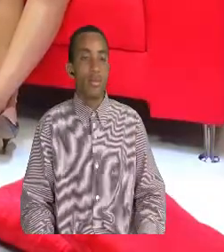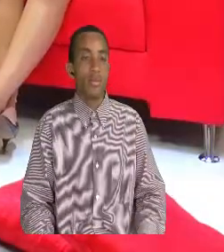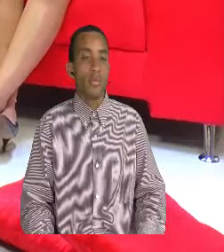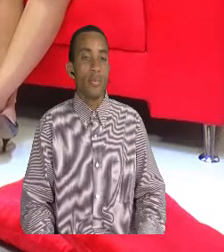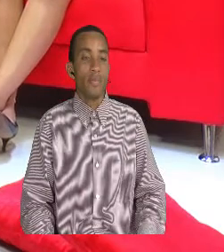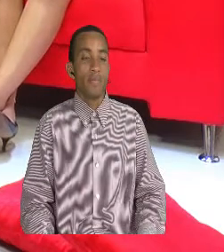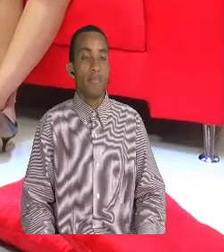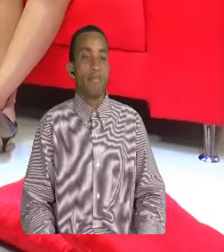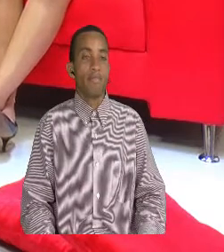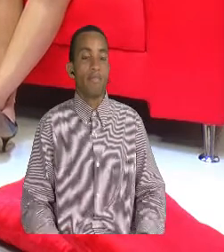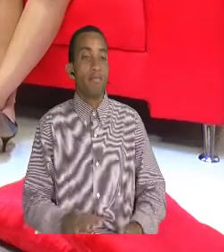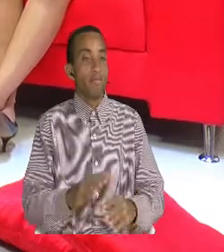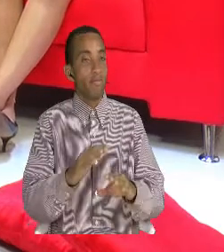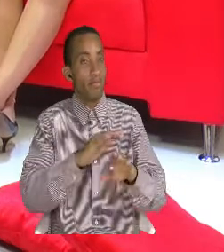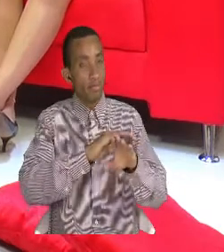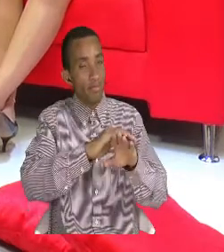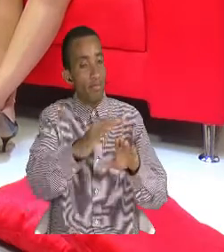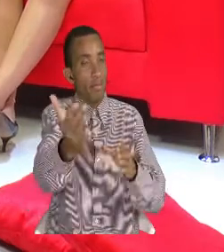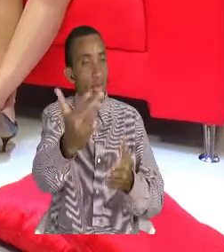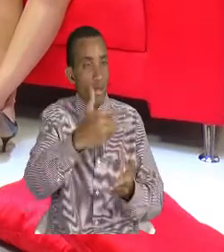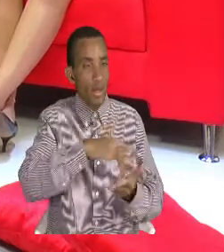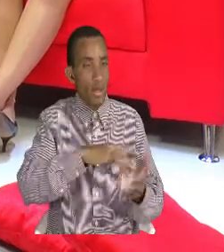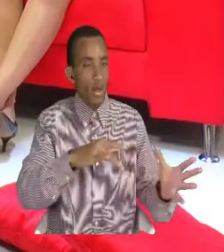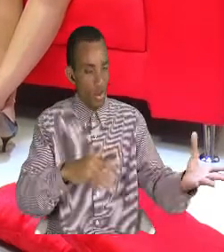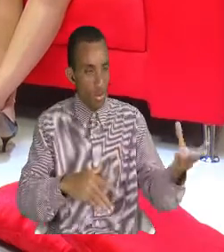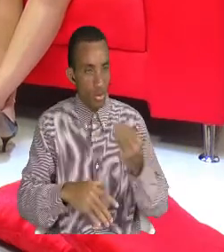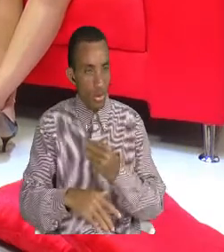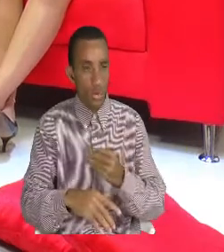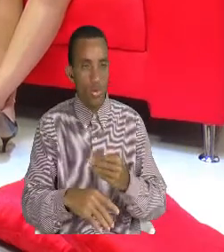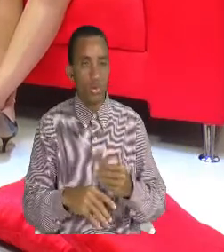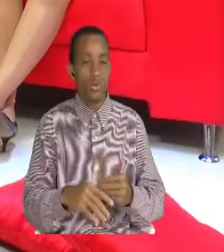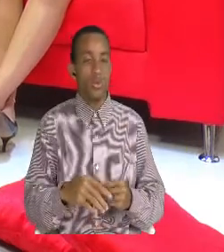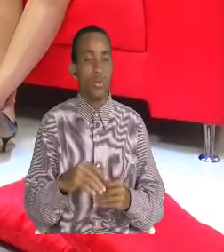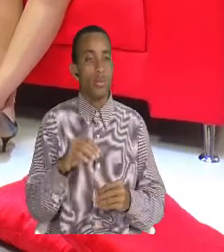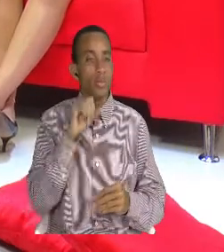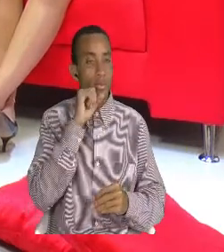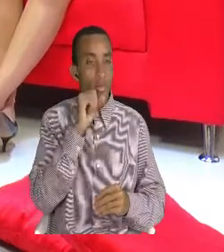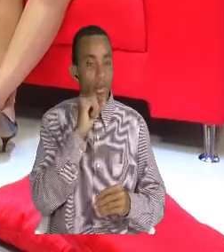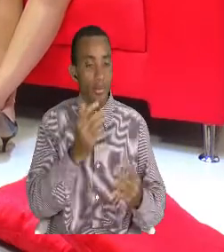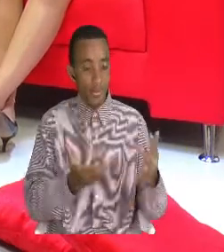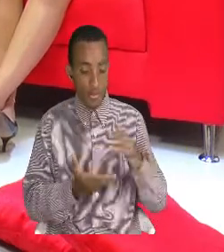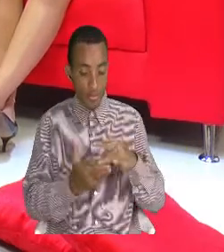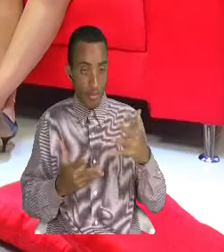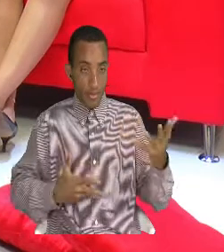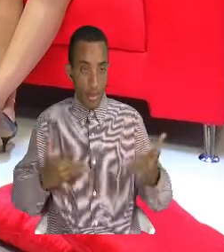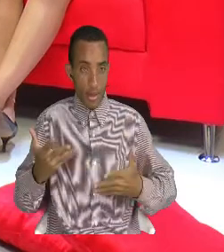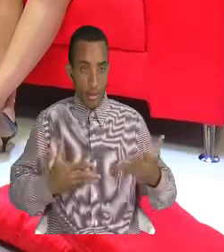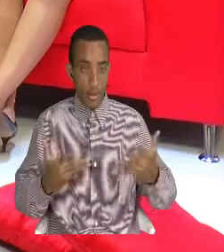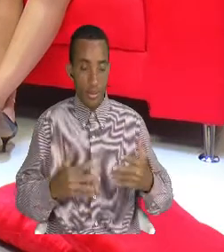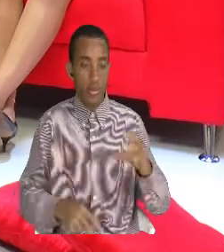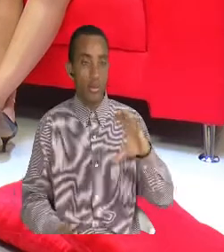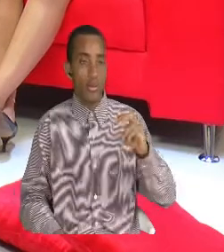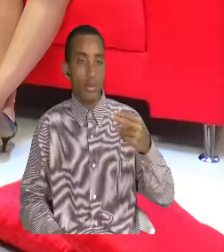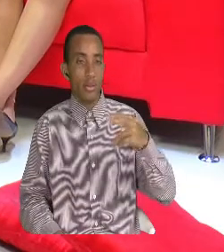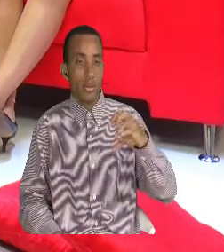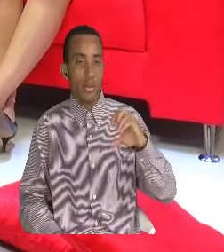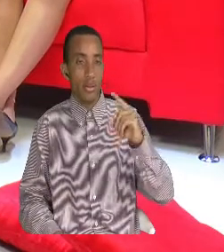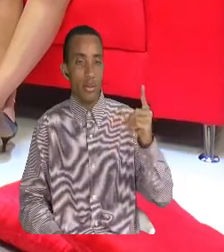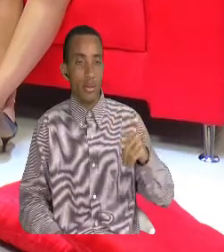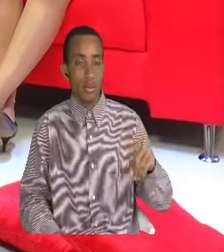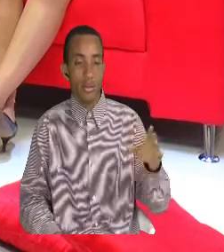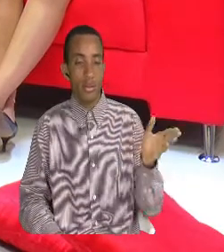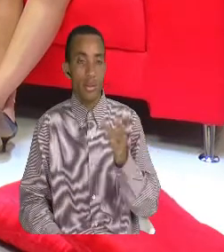invitamos a todos los barranqueños, a todos, para que encuentren el mejor detalle para tu mamá en el almacén Chicas y Chicos. Recuerda que estamos ubicados en la calle 49,